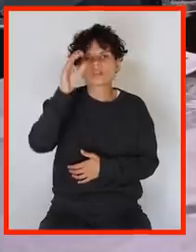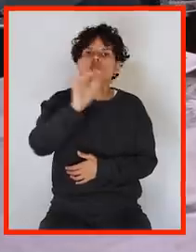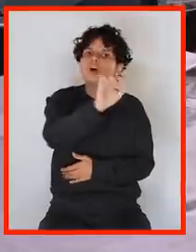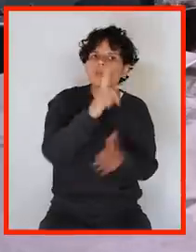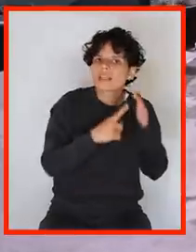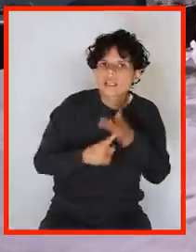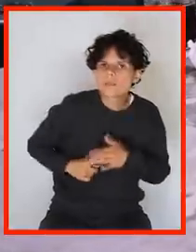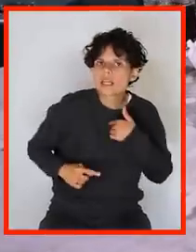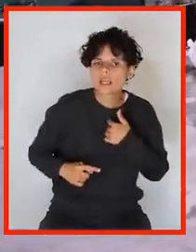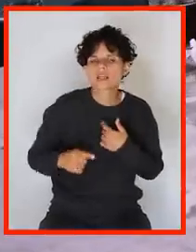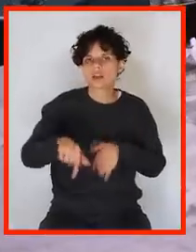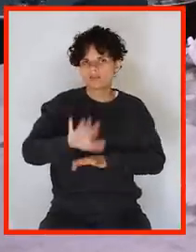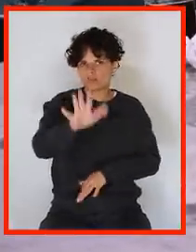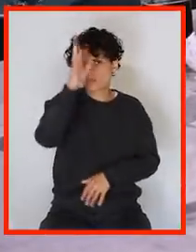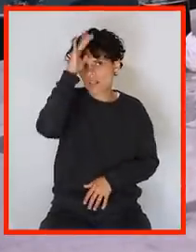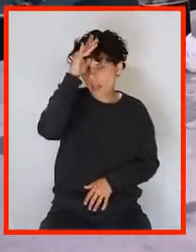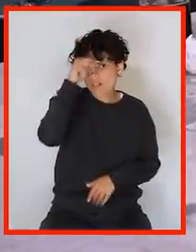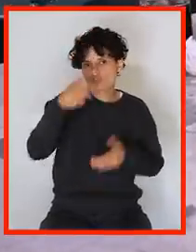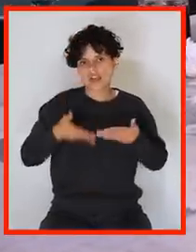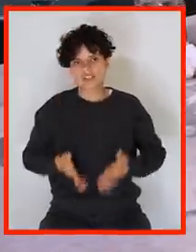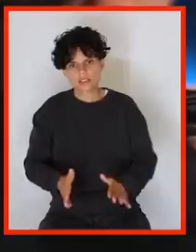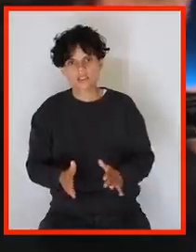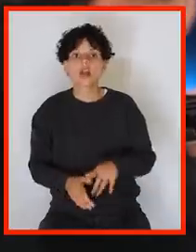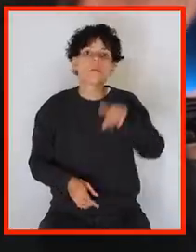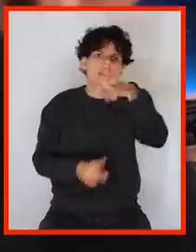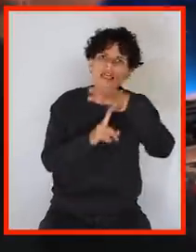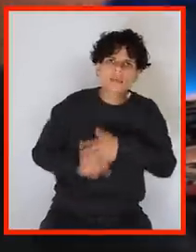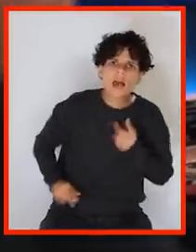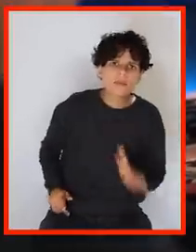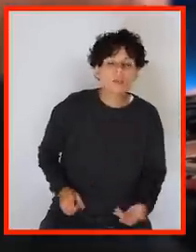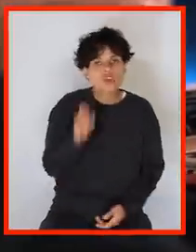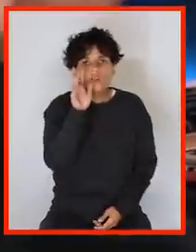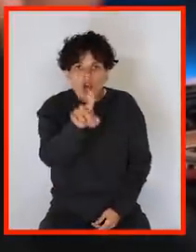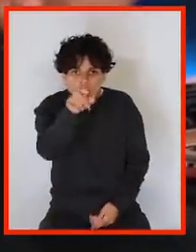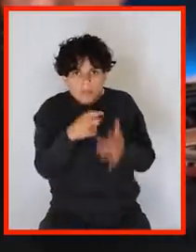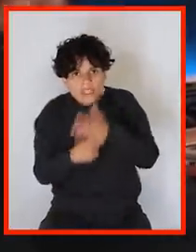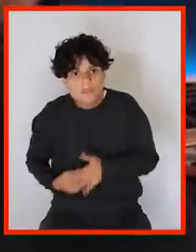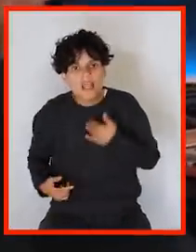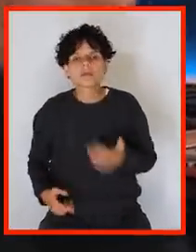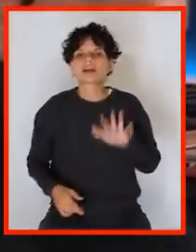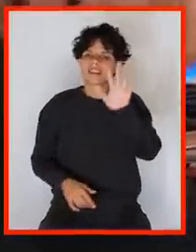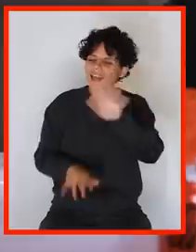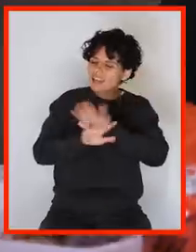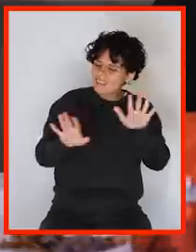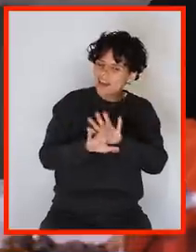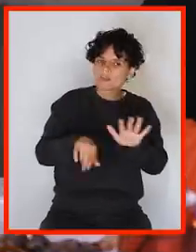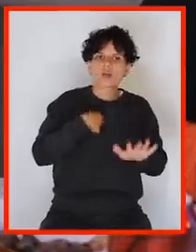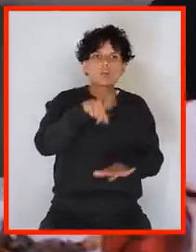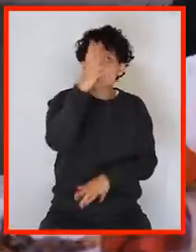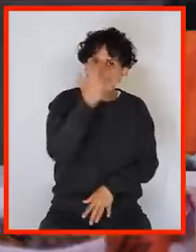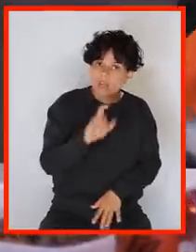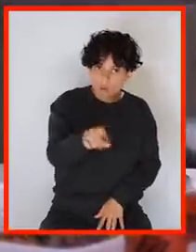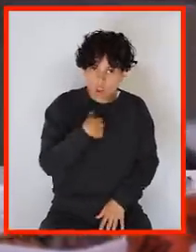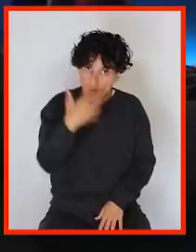Alto. No me discriminé. No. Yo nací en Puente Alto y me crié. Sí, es que yo te las veo. Sí, ¿verdad? Si la cantáis